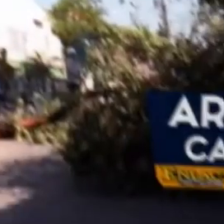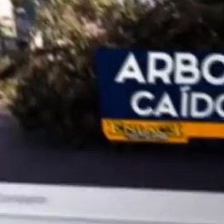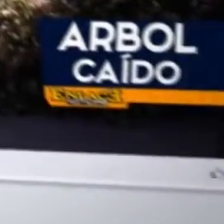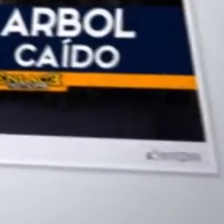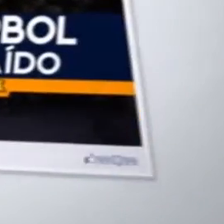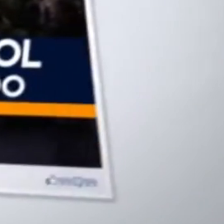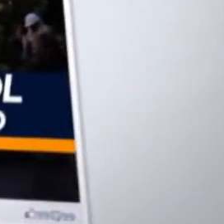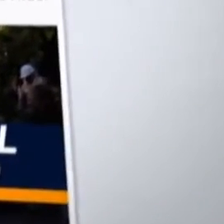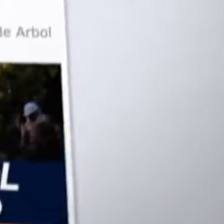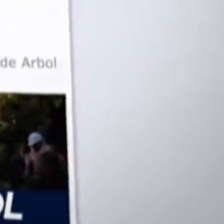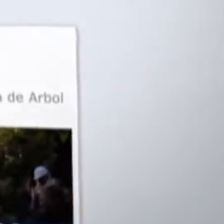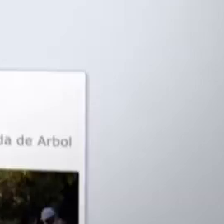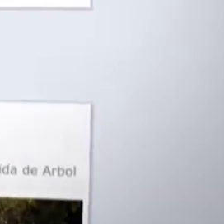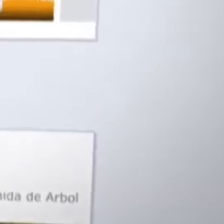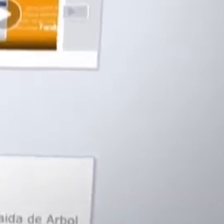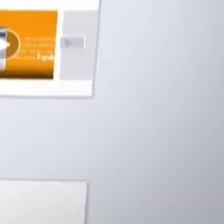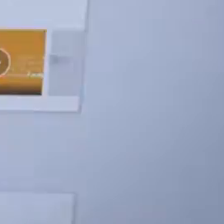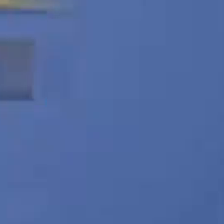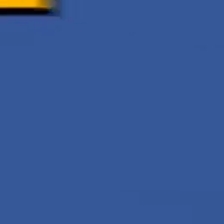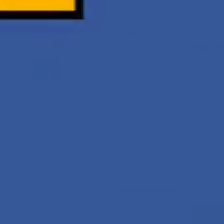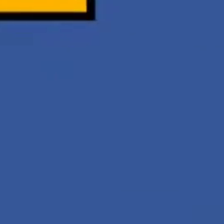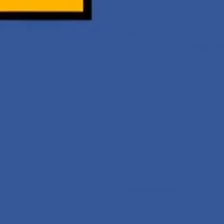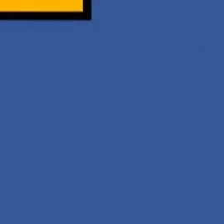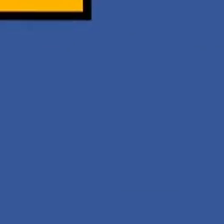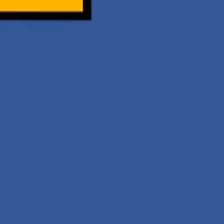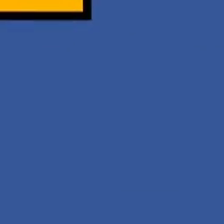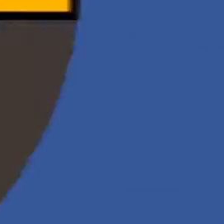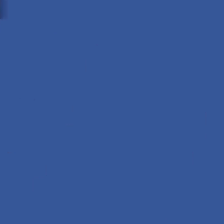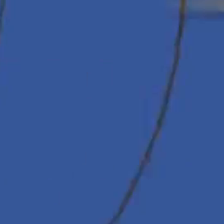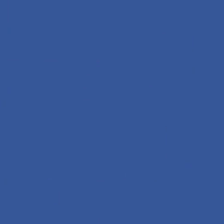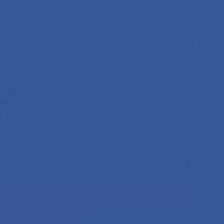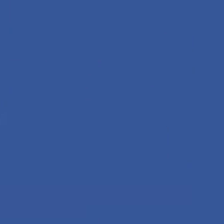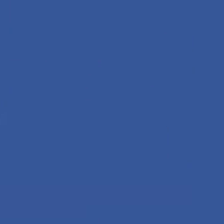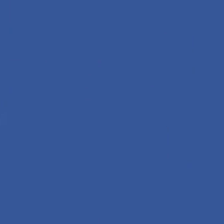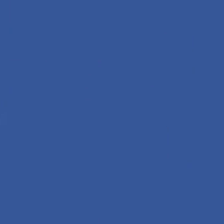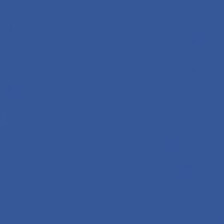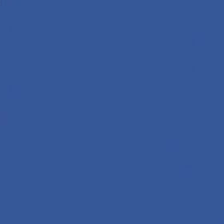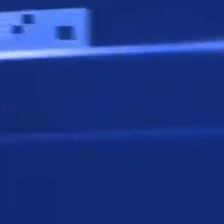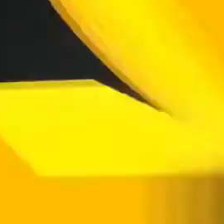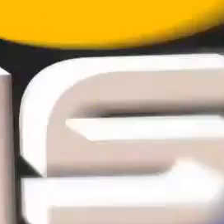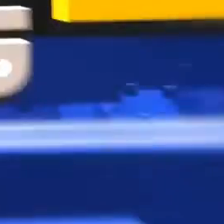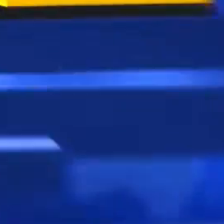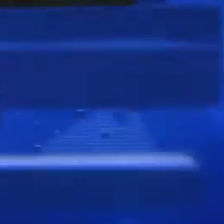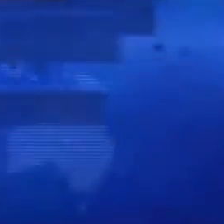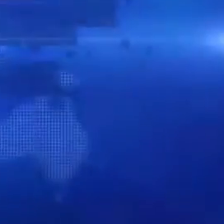cada vez que tengamos algo que contar enlace televisión más cerca de ti